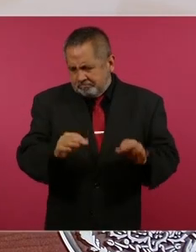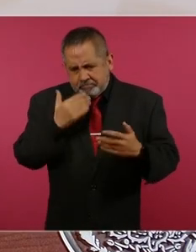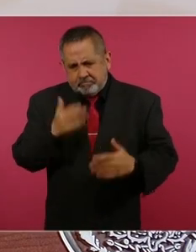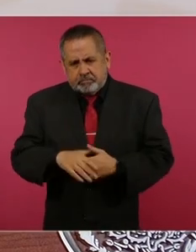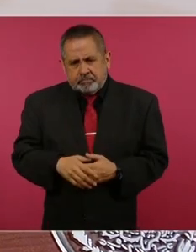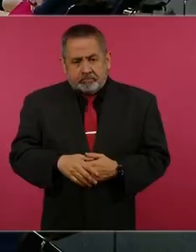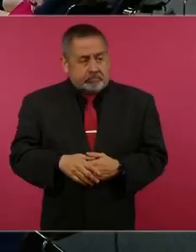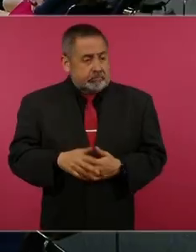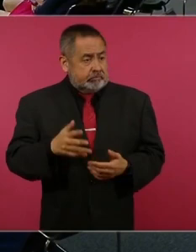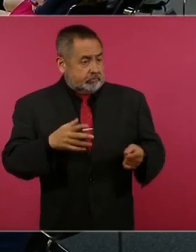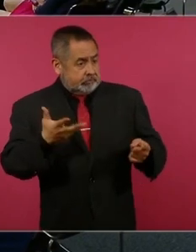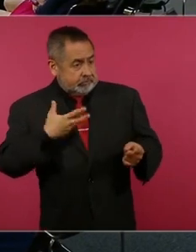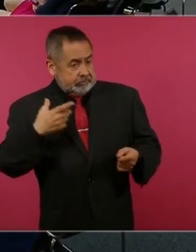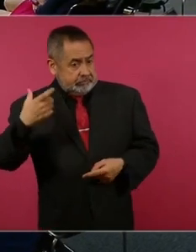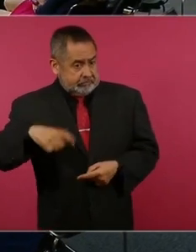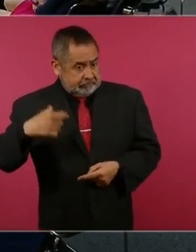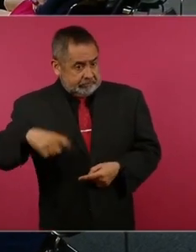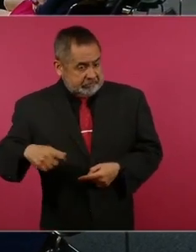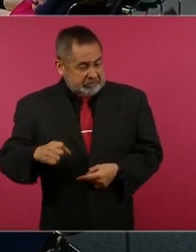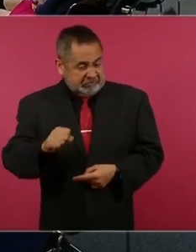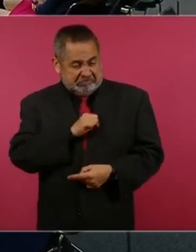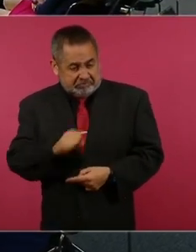No todo el que tiene es malvado.